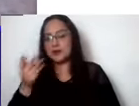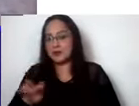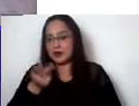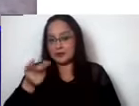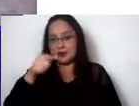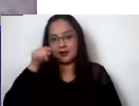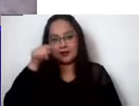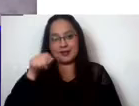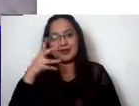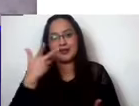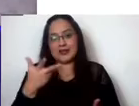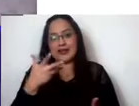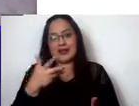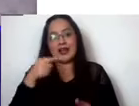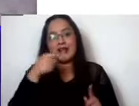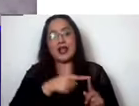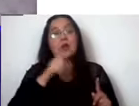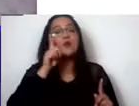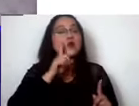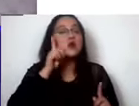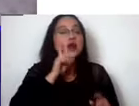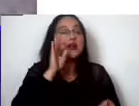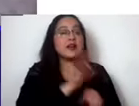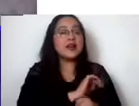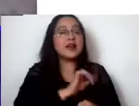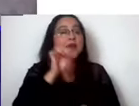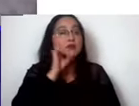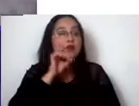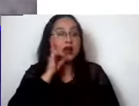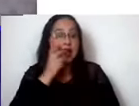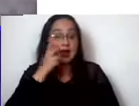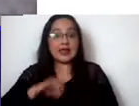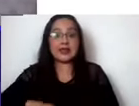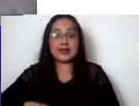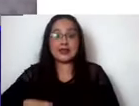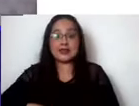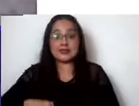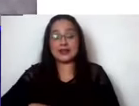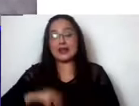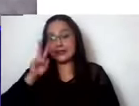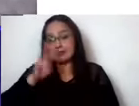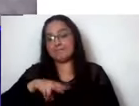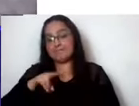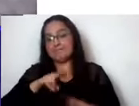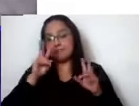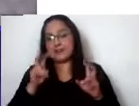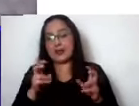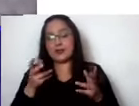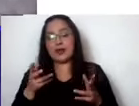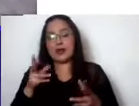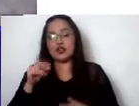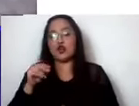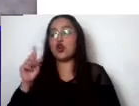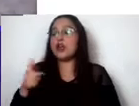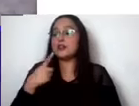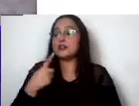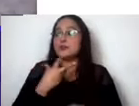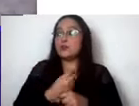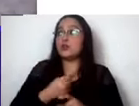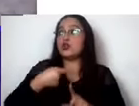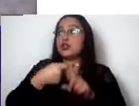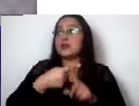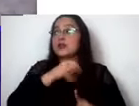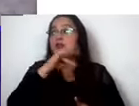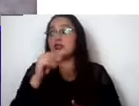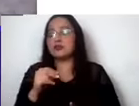visto desde una feminista, porque es muy interesante el tema, ¿no? Puedes decir, puede ser una acción afirmativa o no,